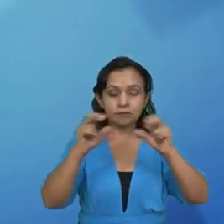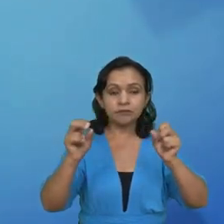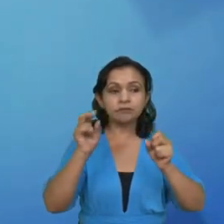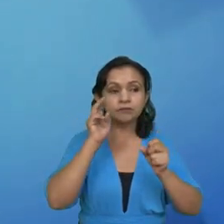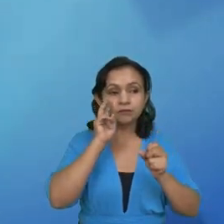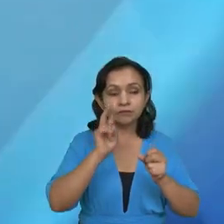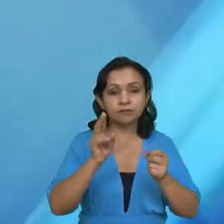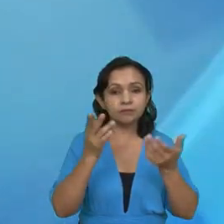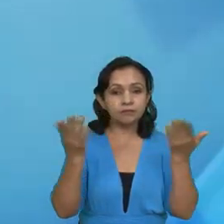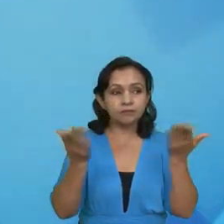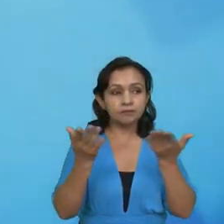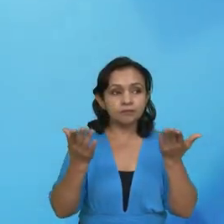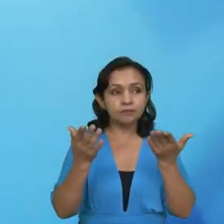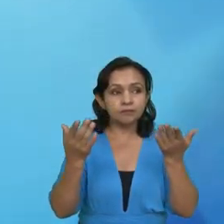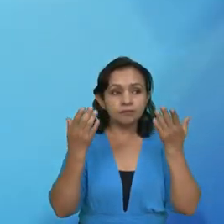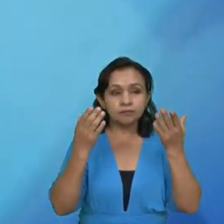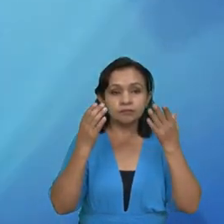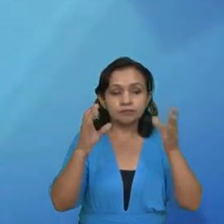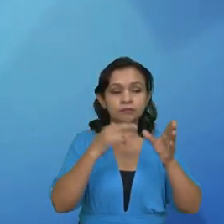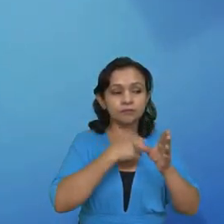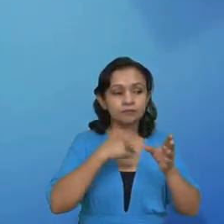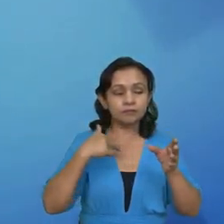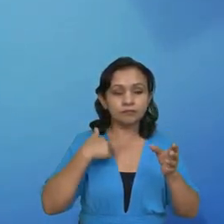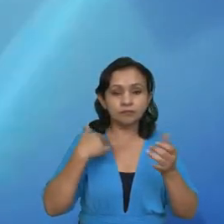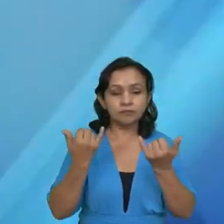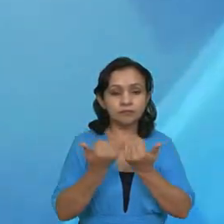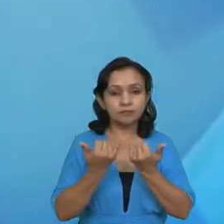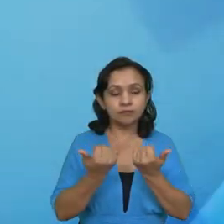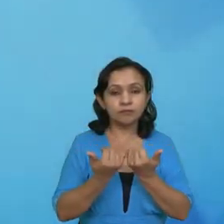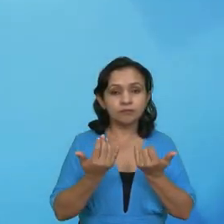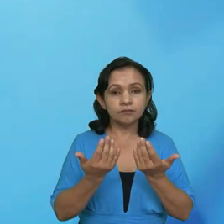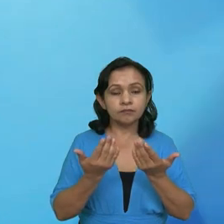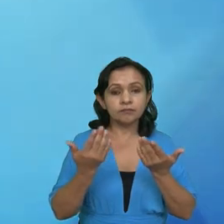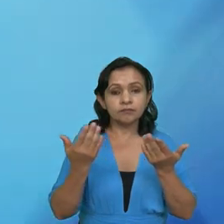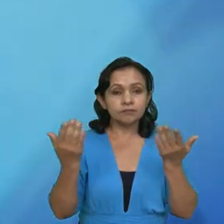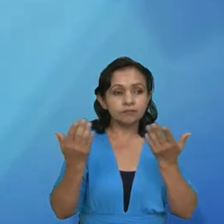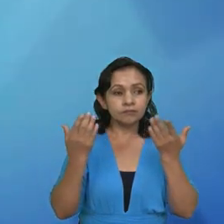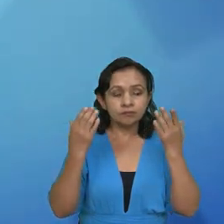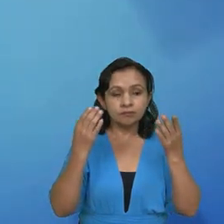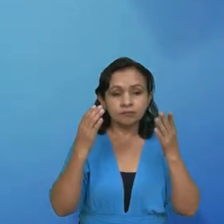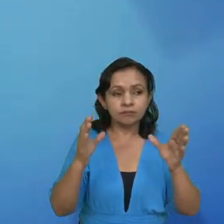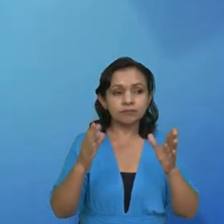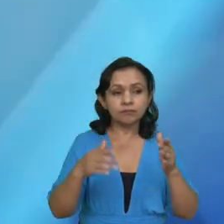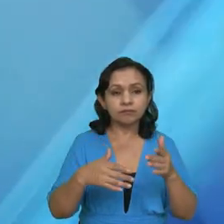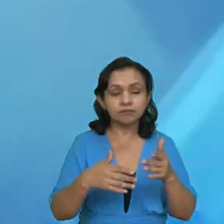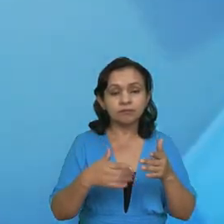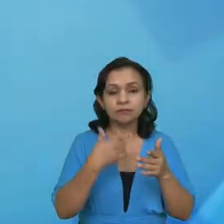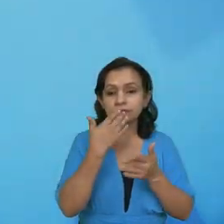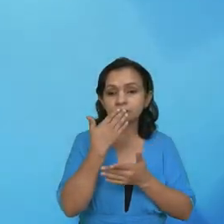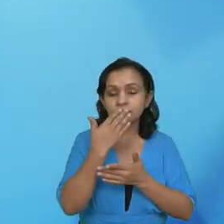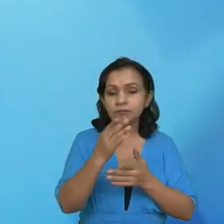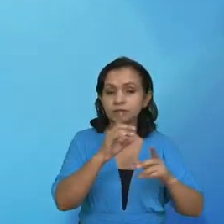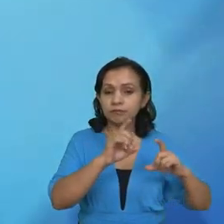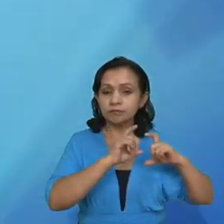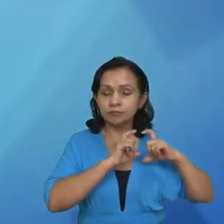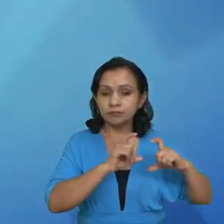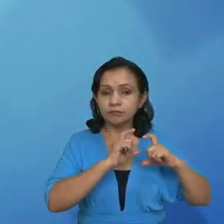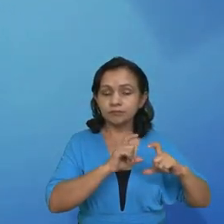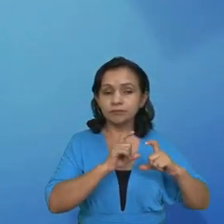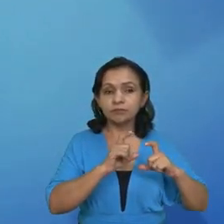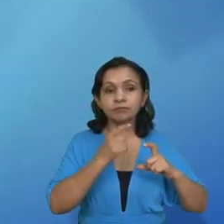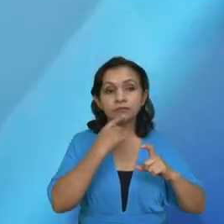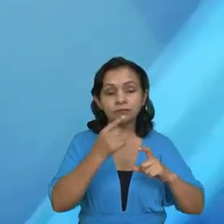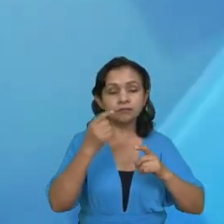los triunfos de la paz cotidianamente del buen corazón podamos